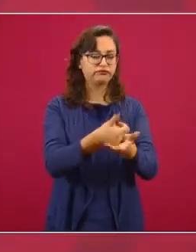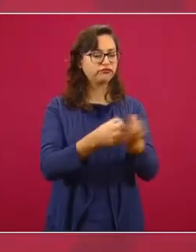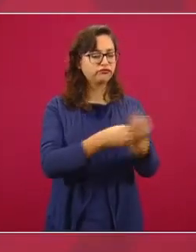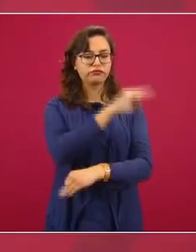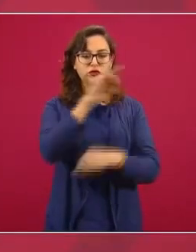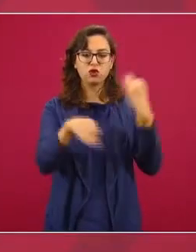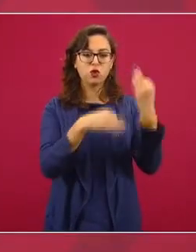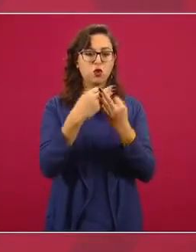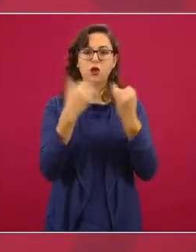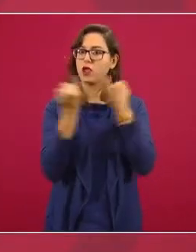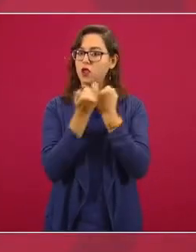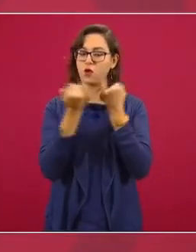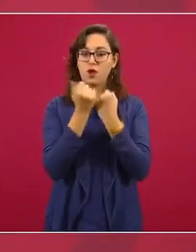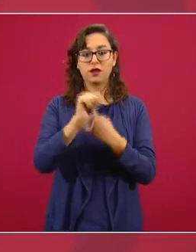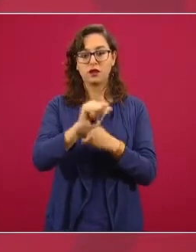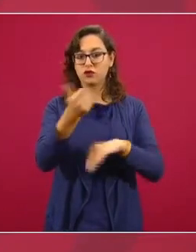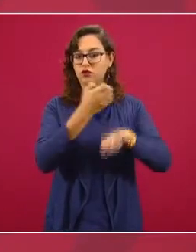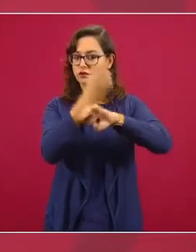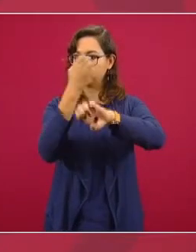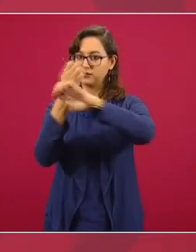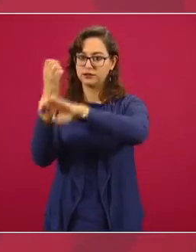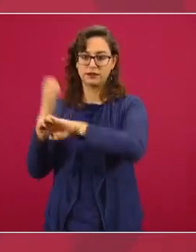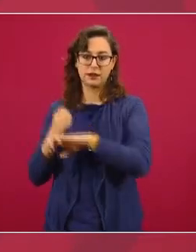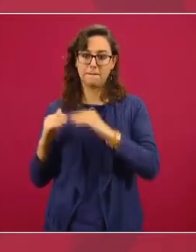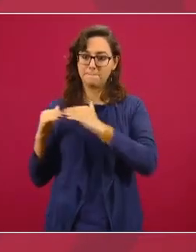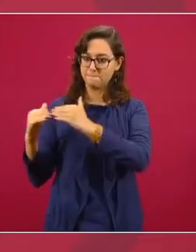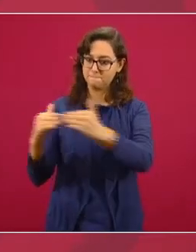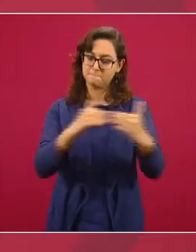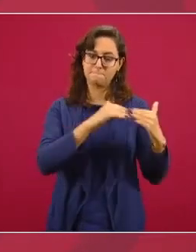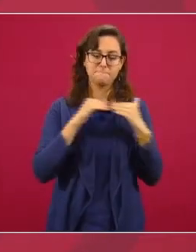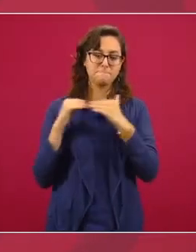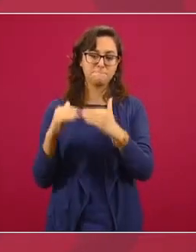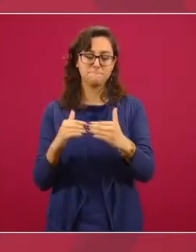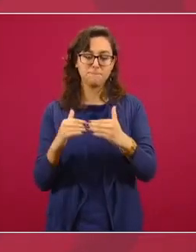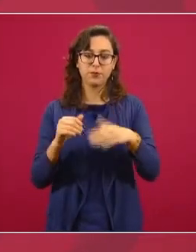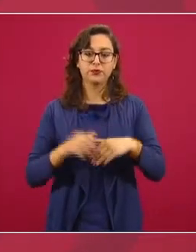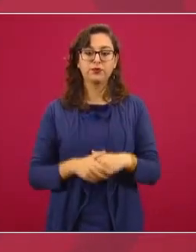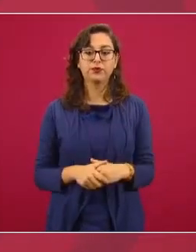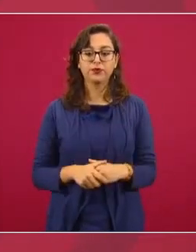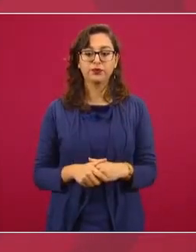con todos los estados. Nada más que